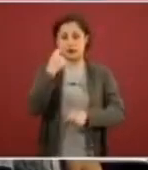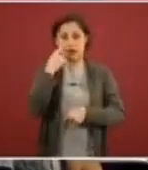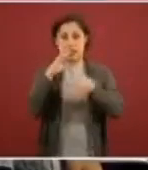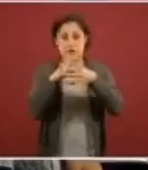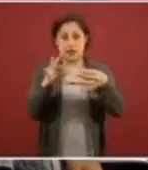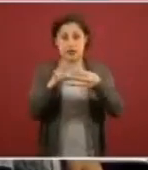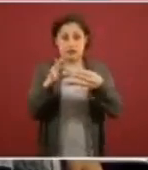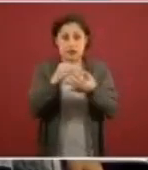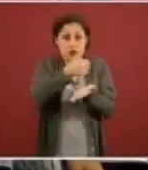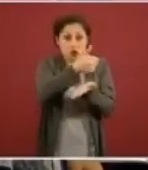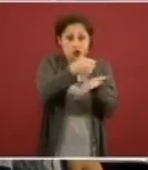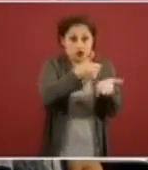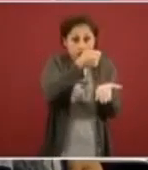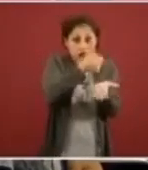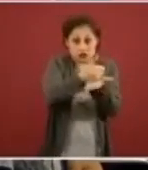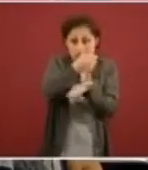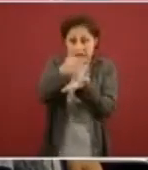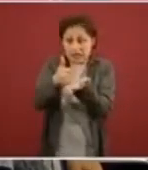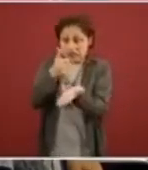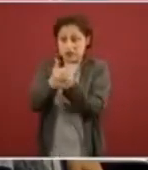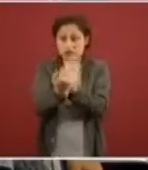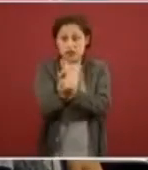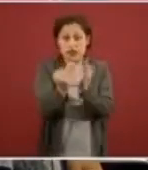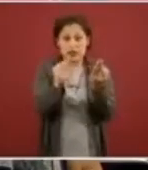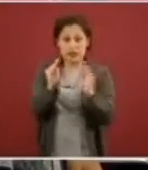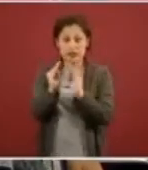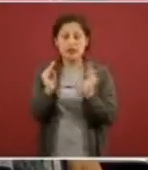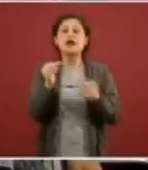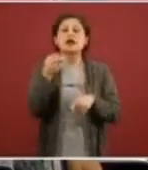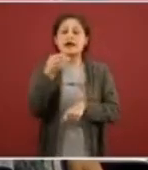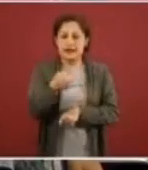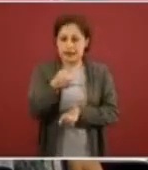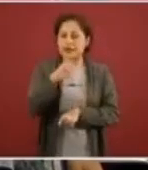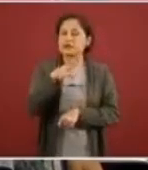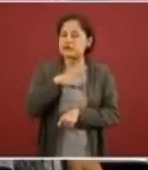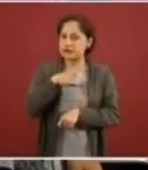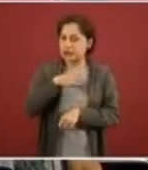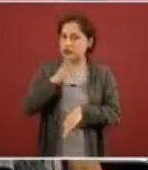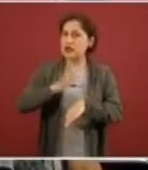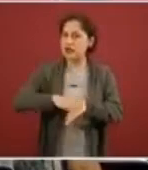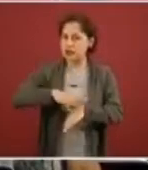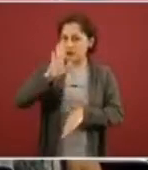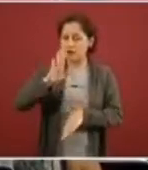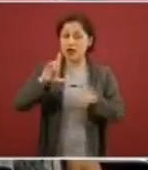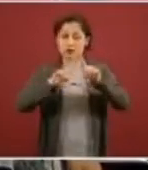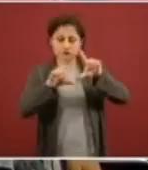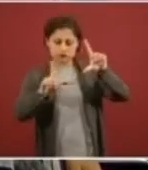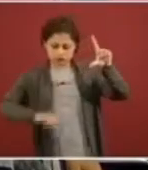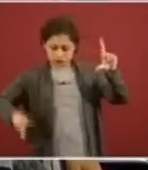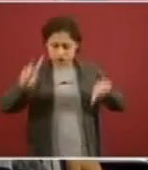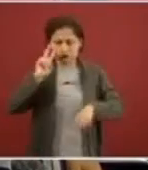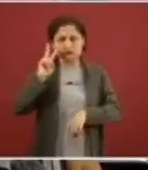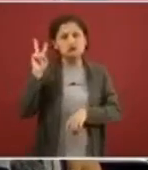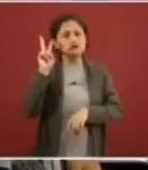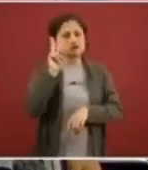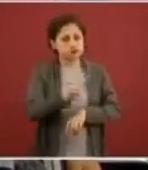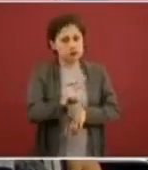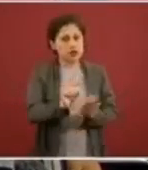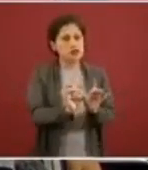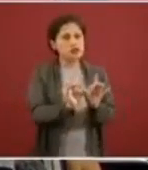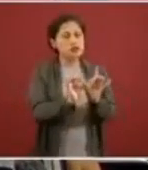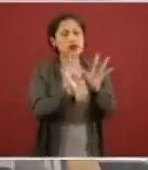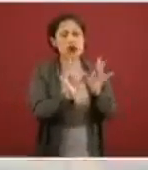las metrópolis o las zonas urbanas, porque aunque vemos pintado todo el mapa, en realidad no es una transmisión o una ocurrencia de